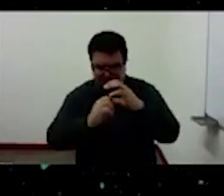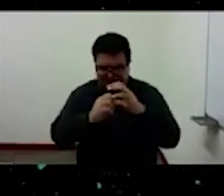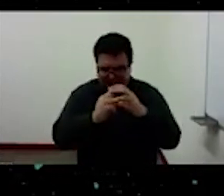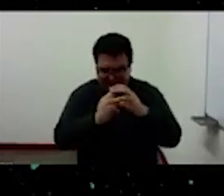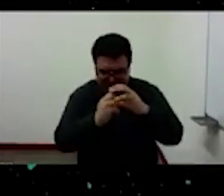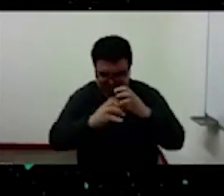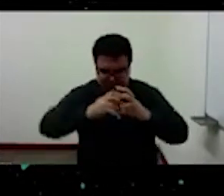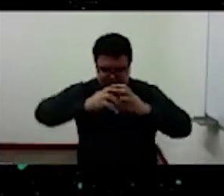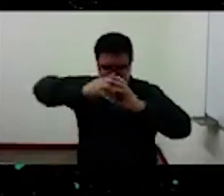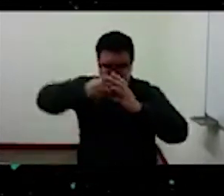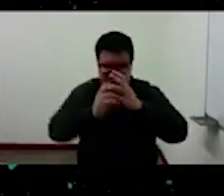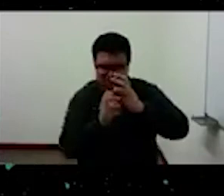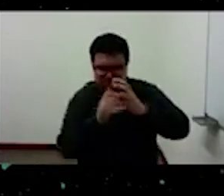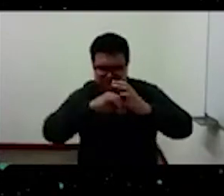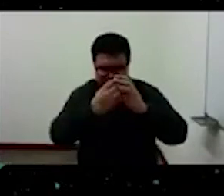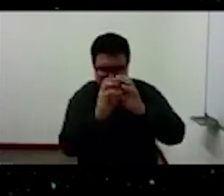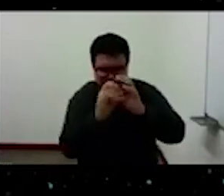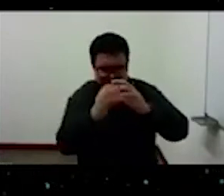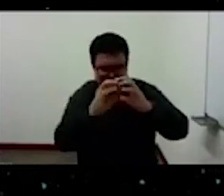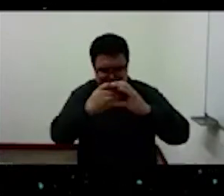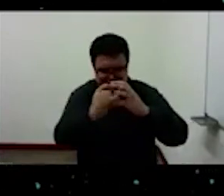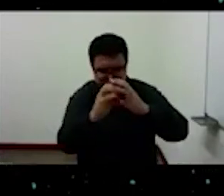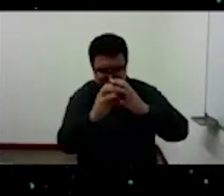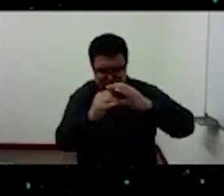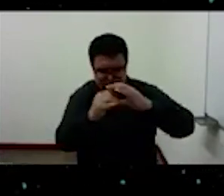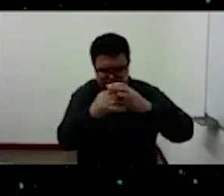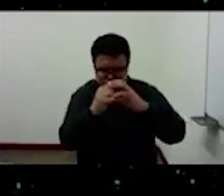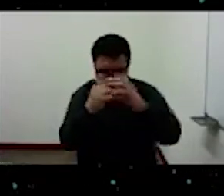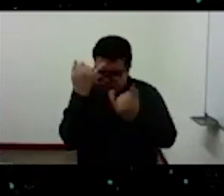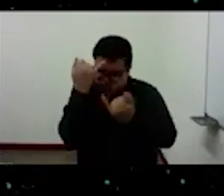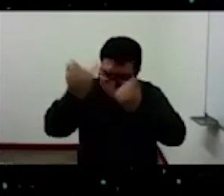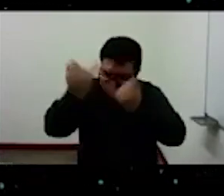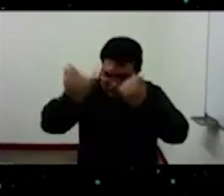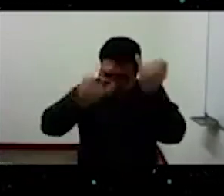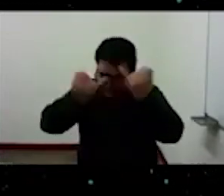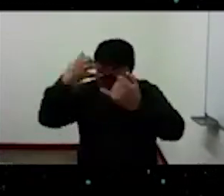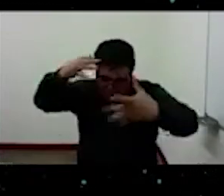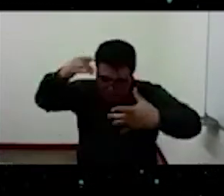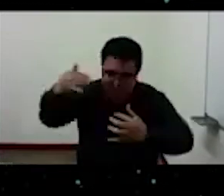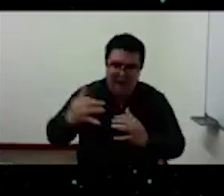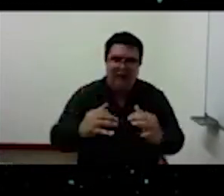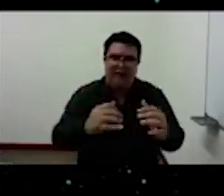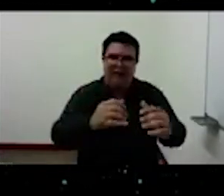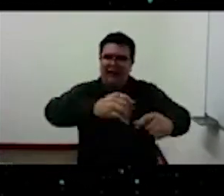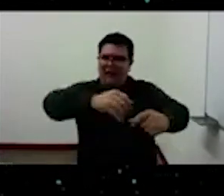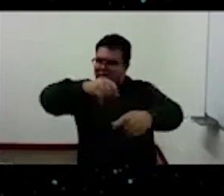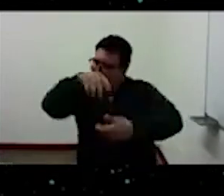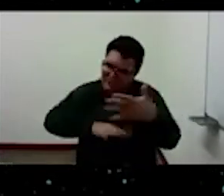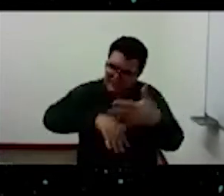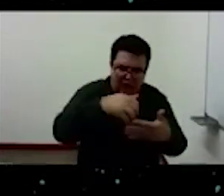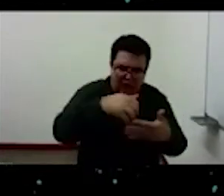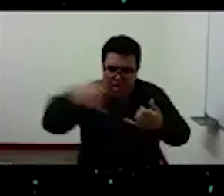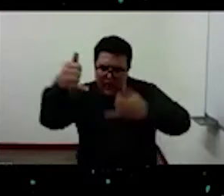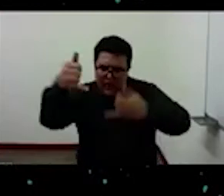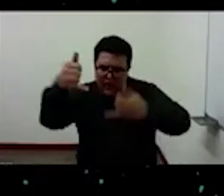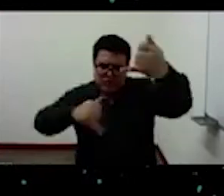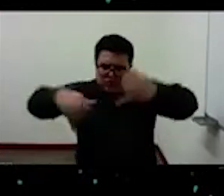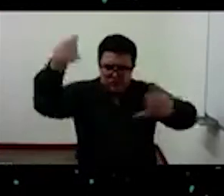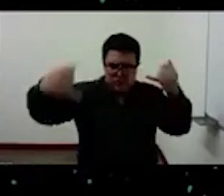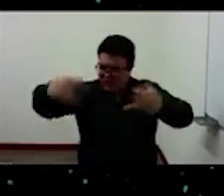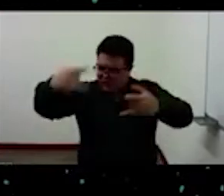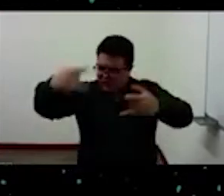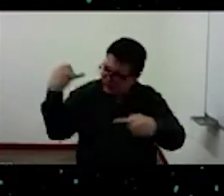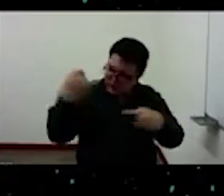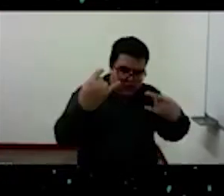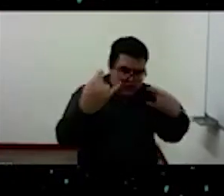en el silencioso conjuro de la caosmosis. Las líneas preparan los colores que saltan con violencia en el acontecimiento